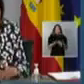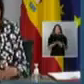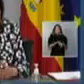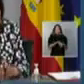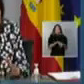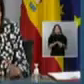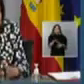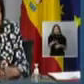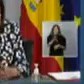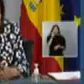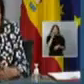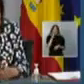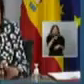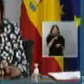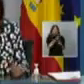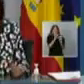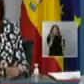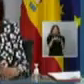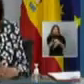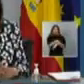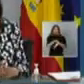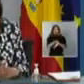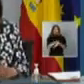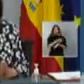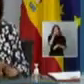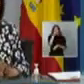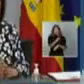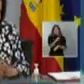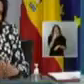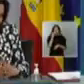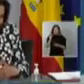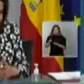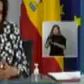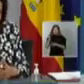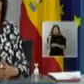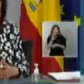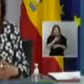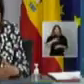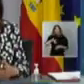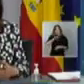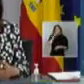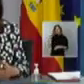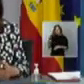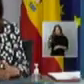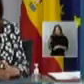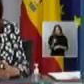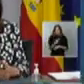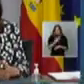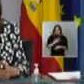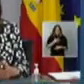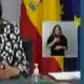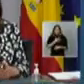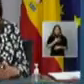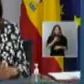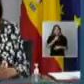hay personas también que ponen a 120 y te los encuentras que va a 80, 90 y están perjudicando. Y se